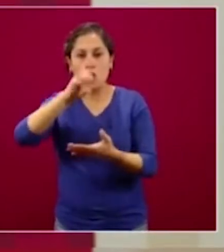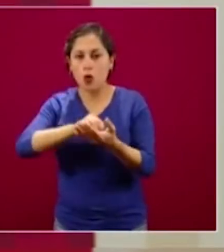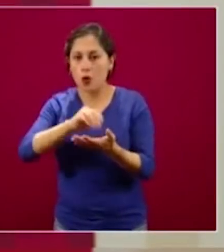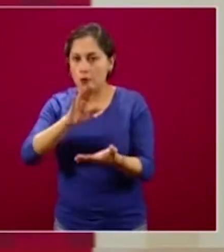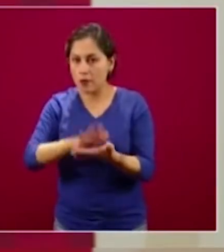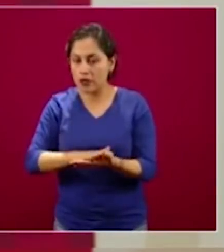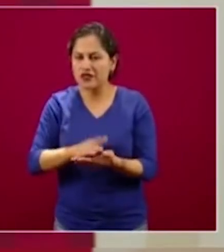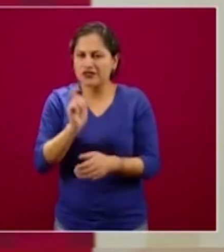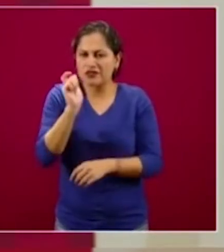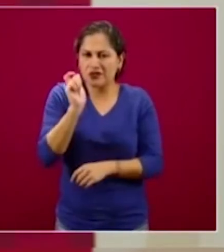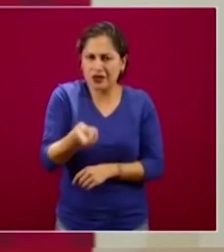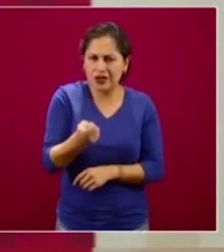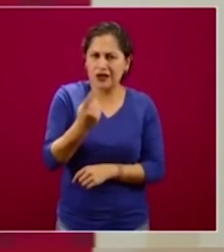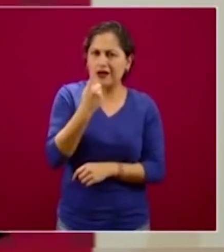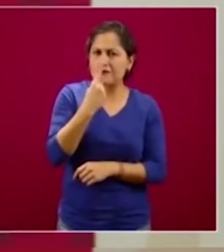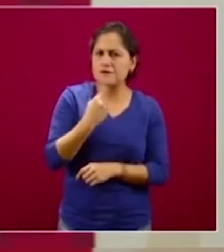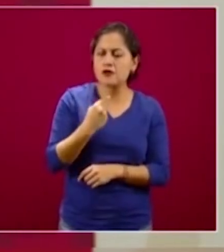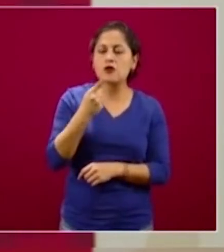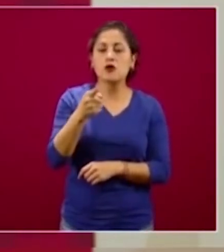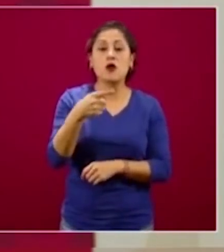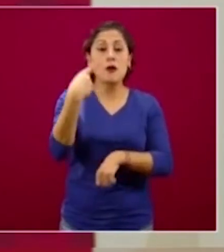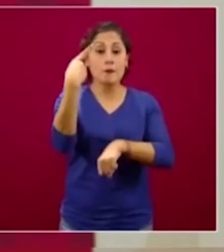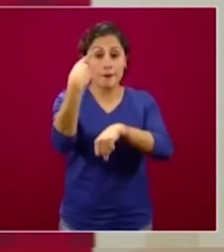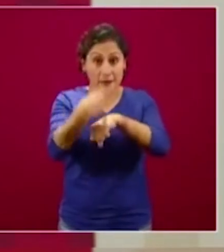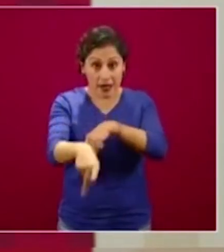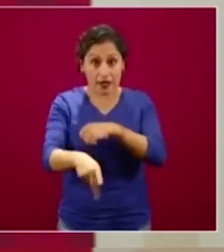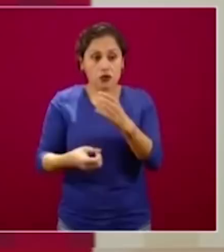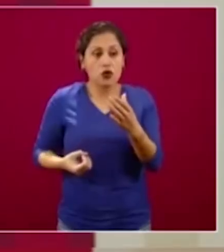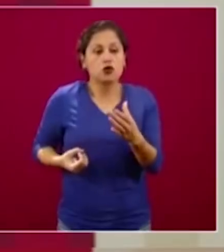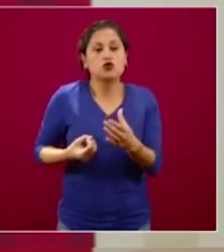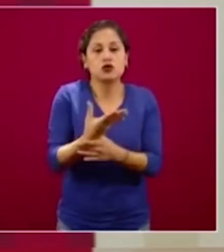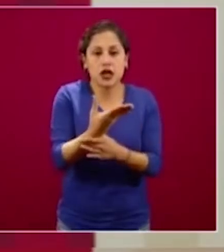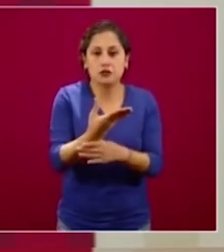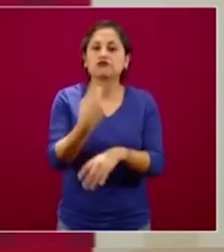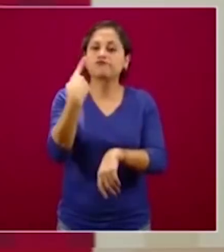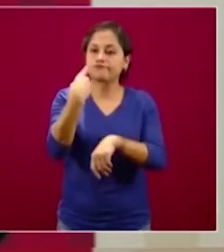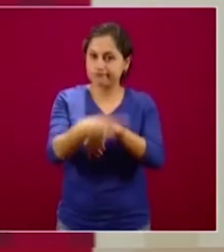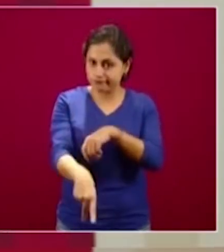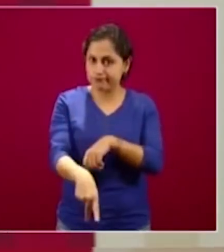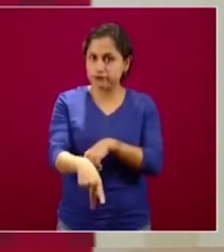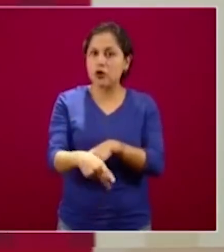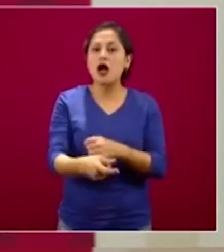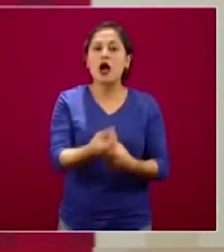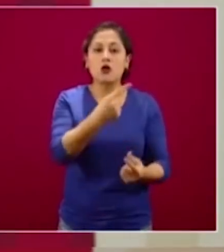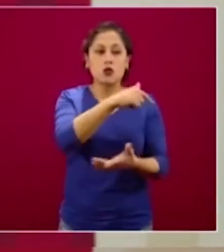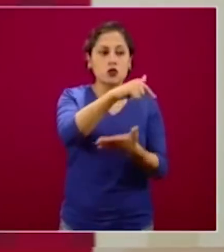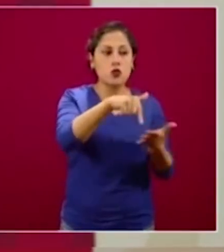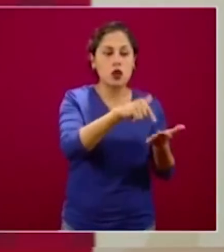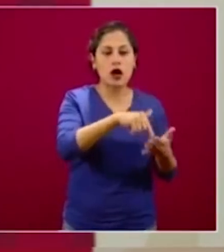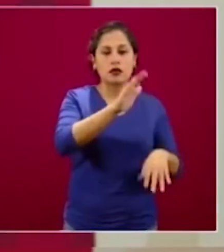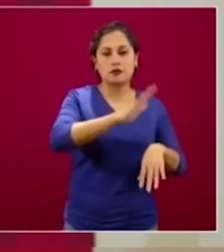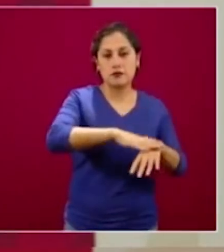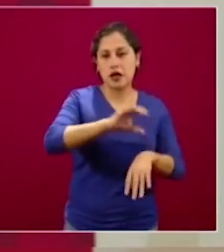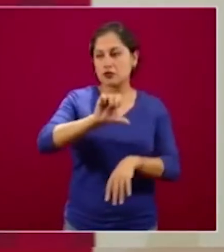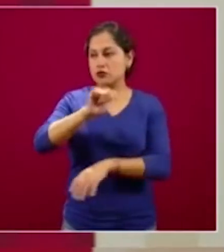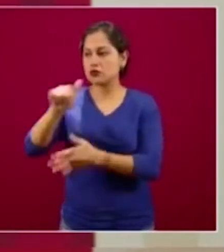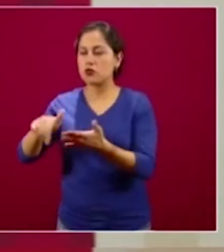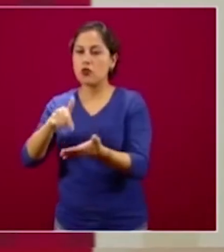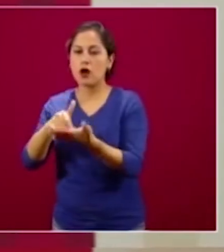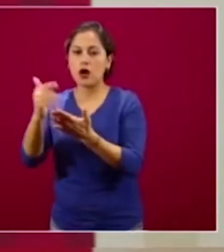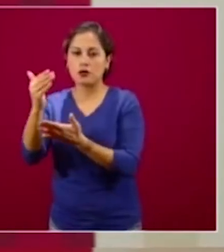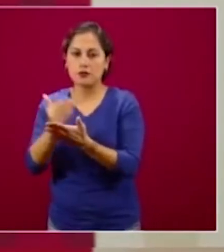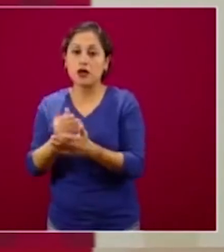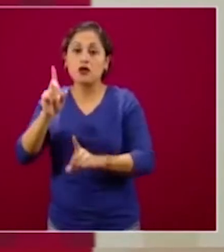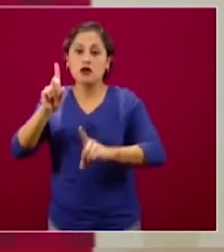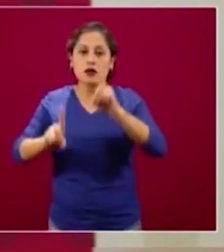contagio si se sale a la vía pública. En algunos lugares más, en otros lugares menos, de acuerdo a la intensidad de la